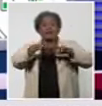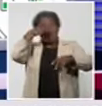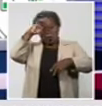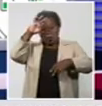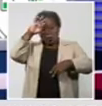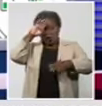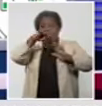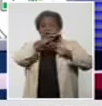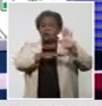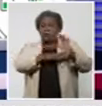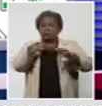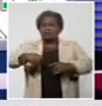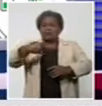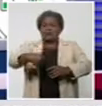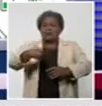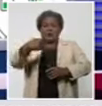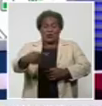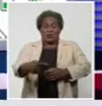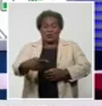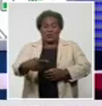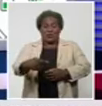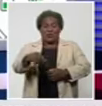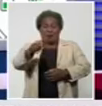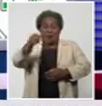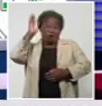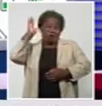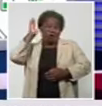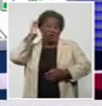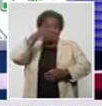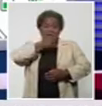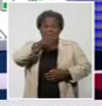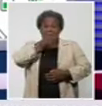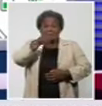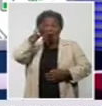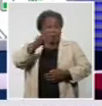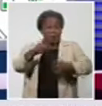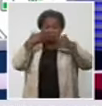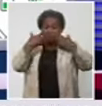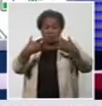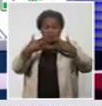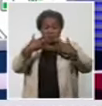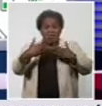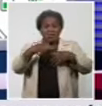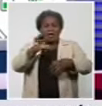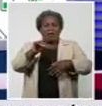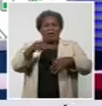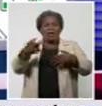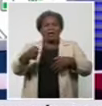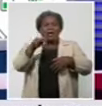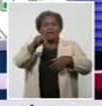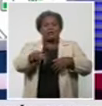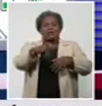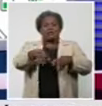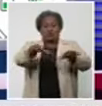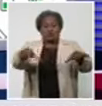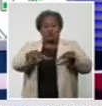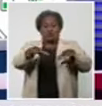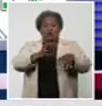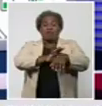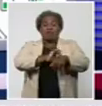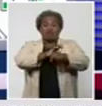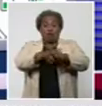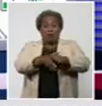programación habitual. Por supuesto, en esta conferencia de prensa tendremos como plato fuerte la actualización de la situación epidemiológica en el país, que como es habitual